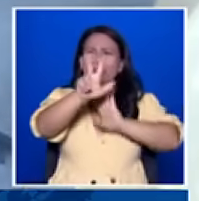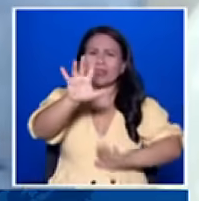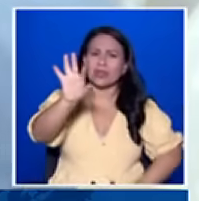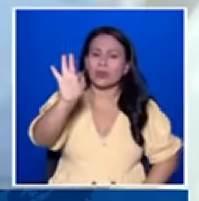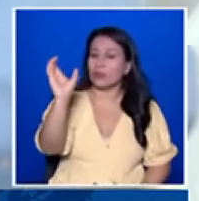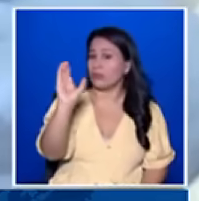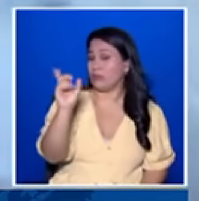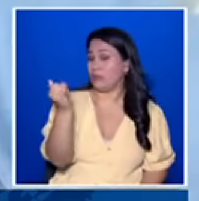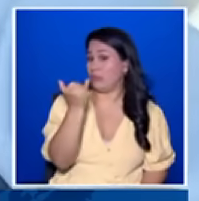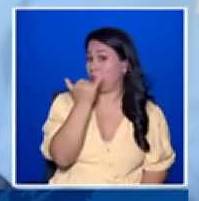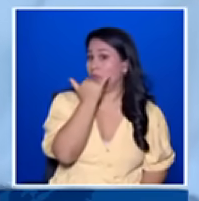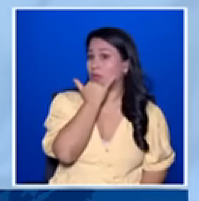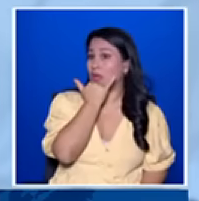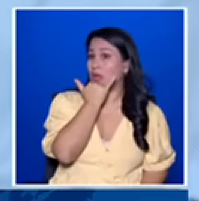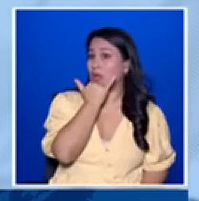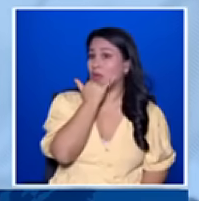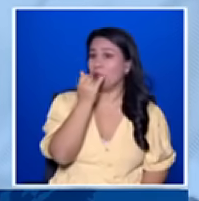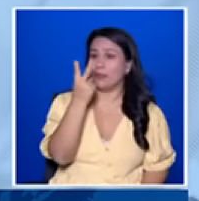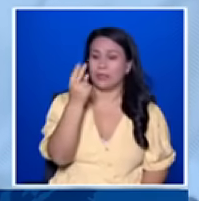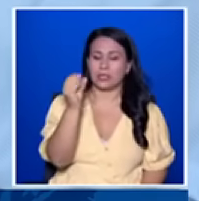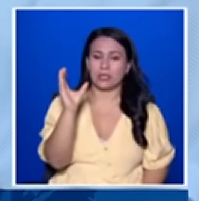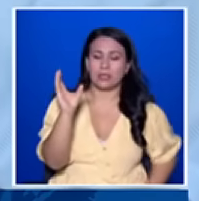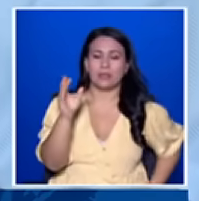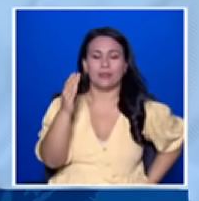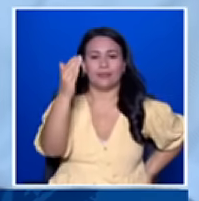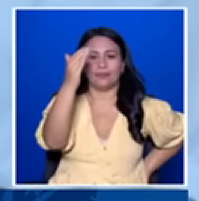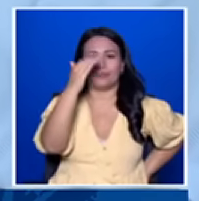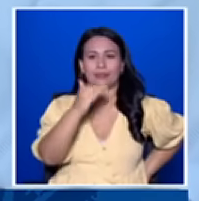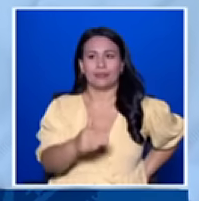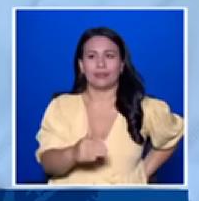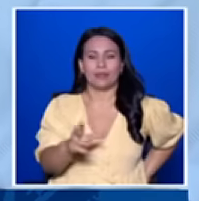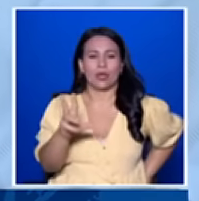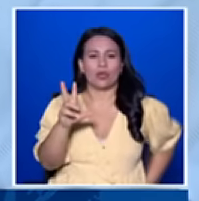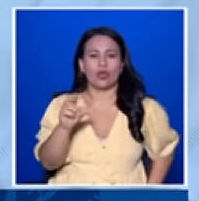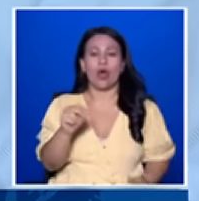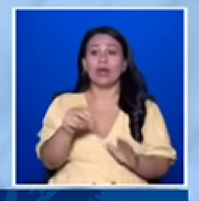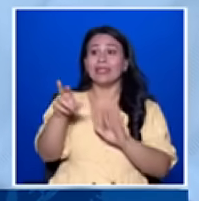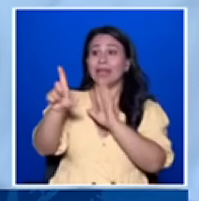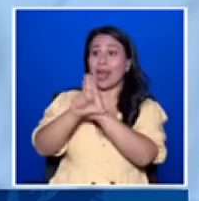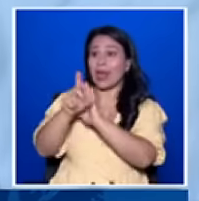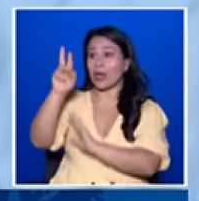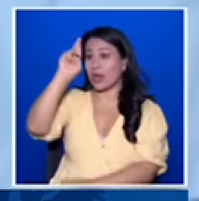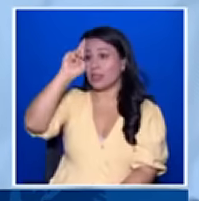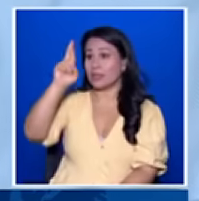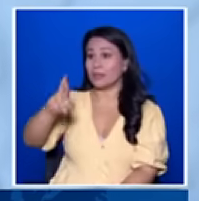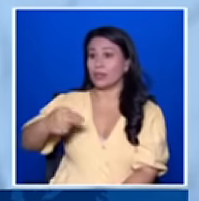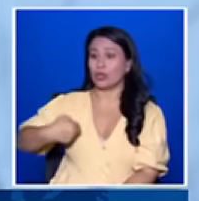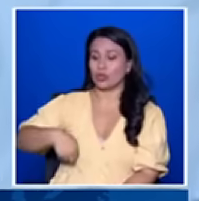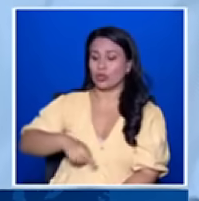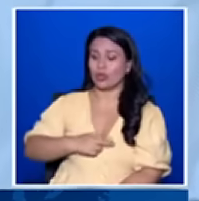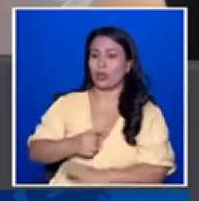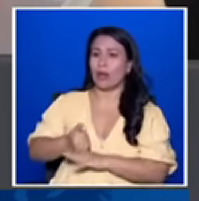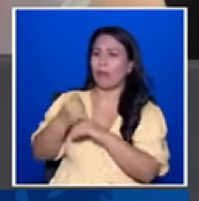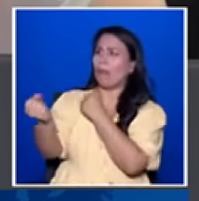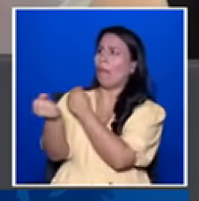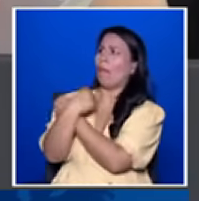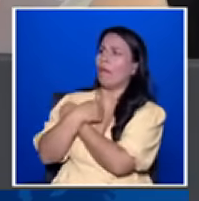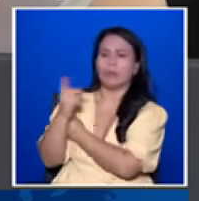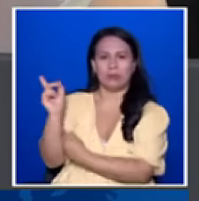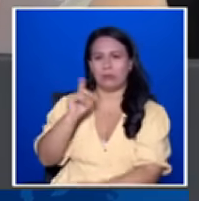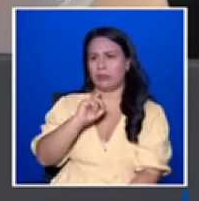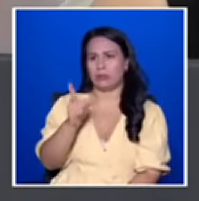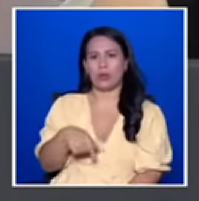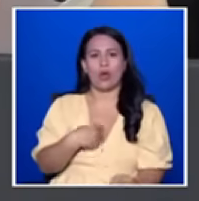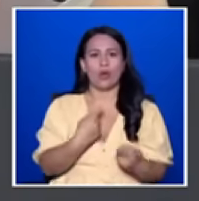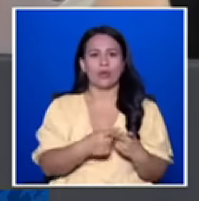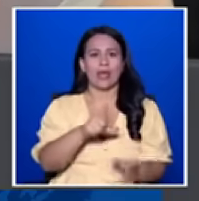39, 20 centavos, eso es una falta de respeto a nosotros como autoridades. Mientras que la